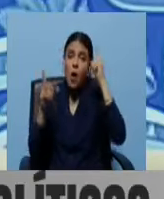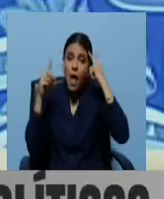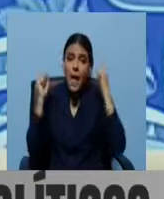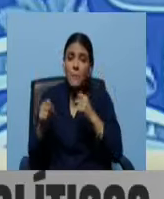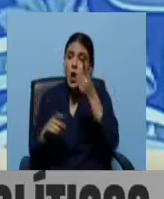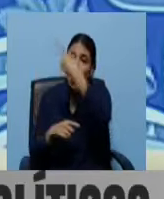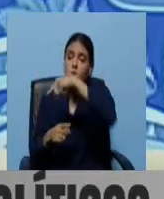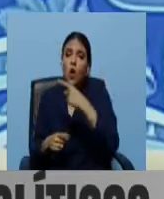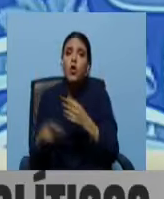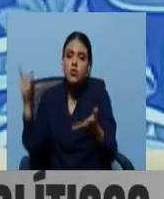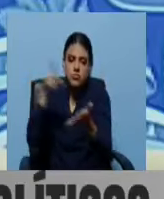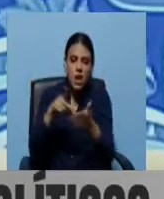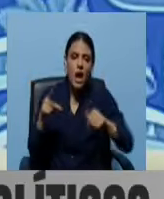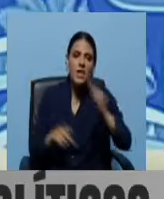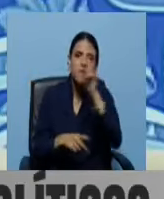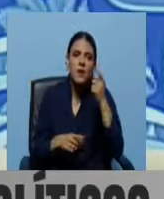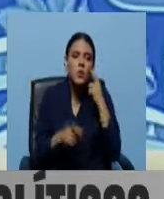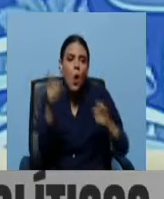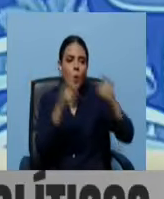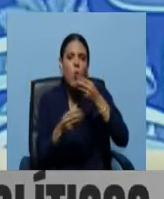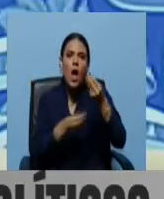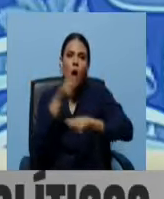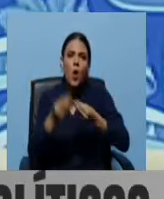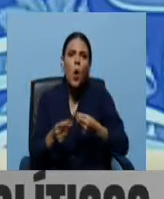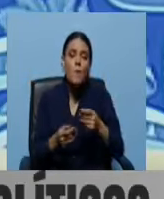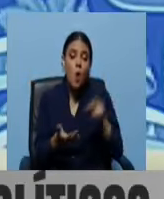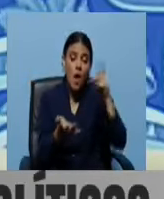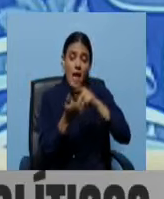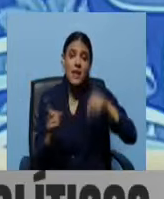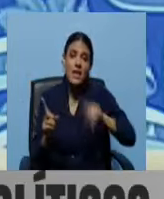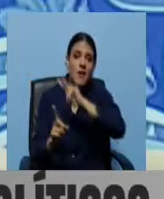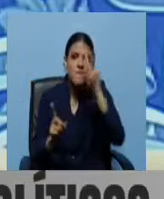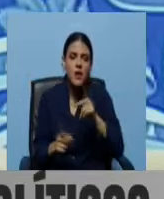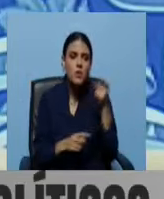cuerda de asesinos busquen la manera de ingresar al